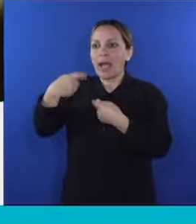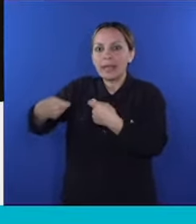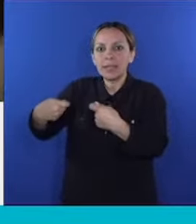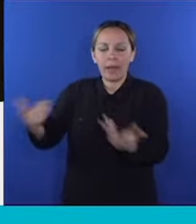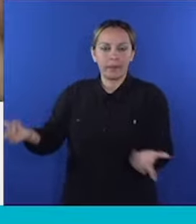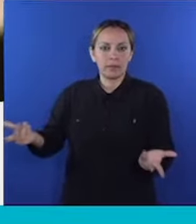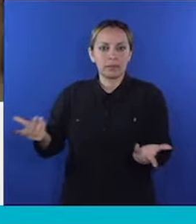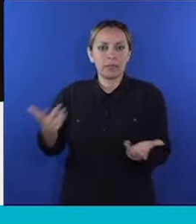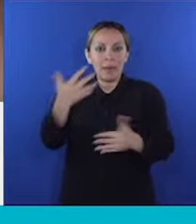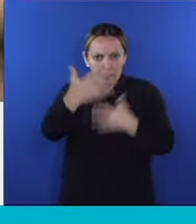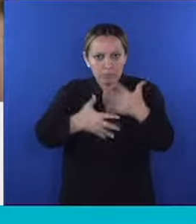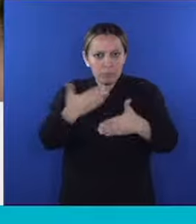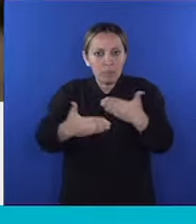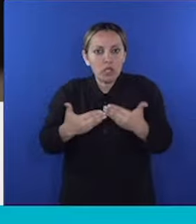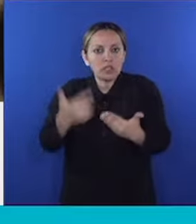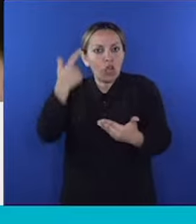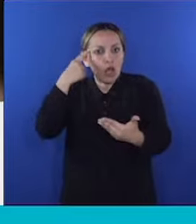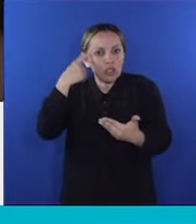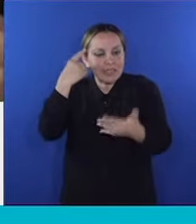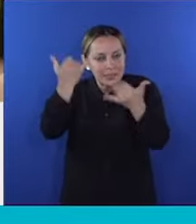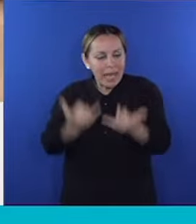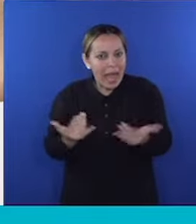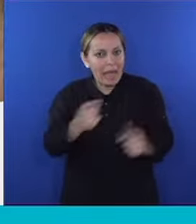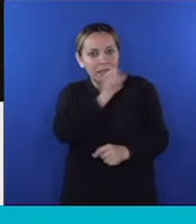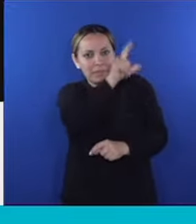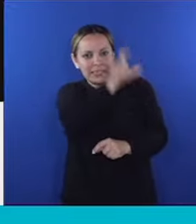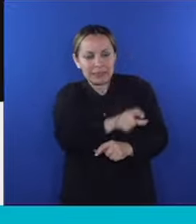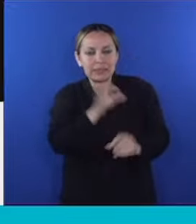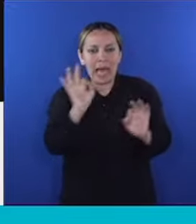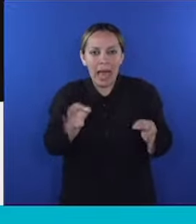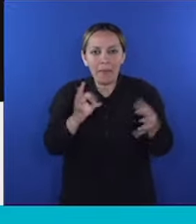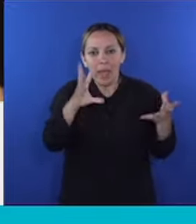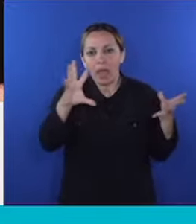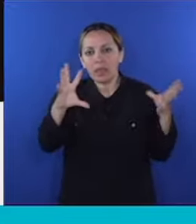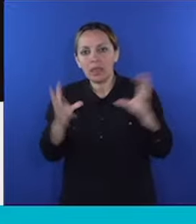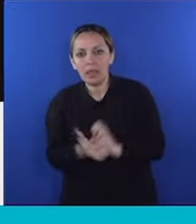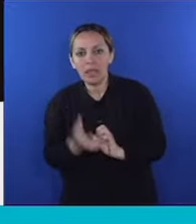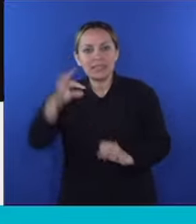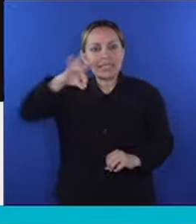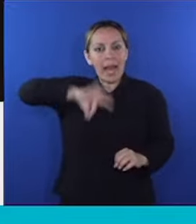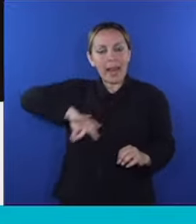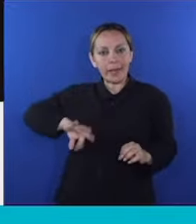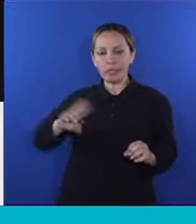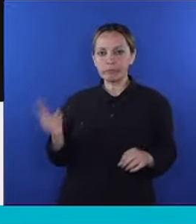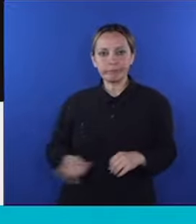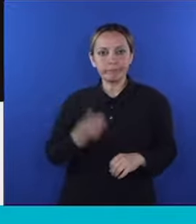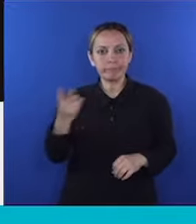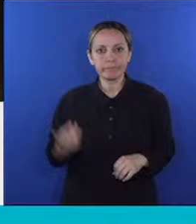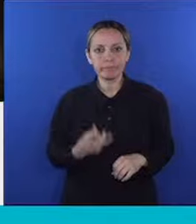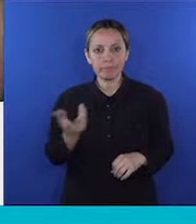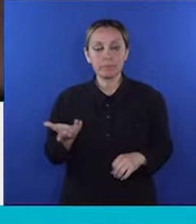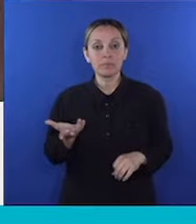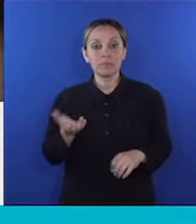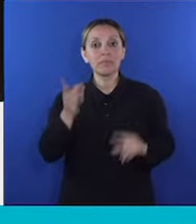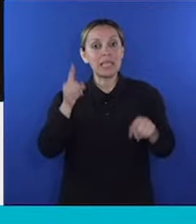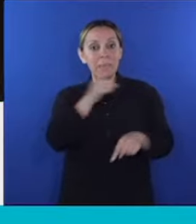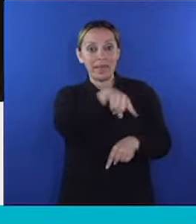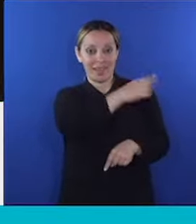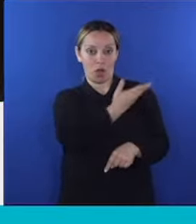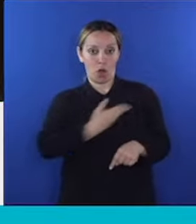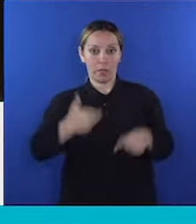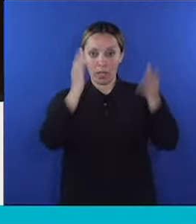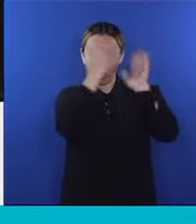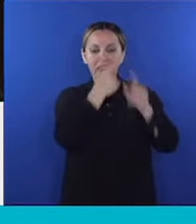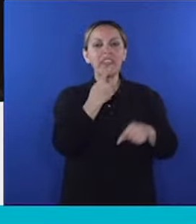consciente de destrucción de eh del salario de los trabajadores y dijeron que echando del